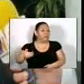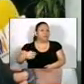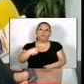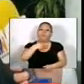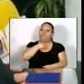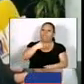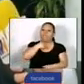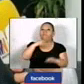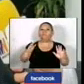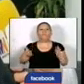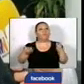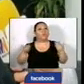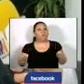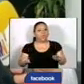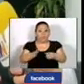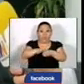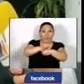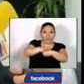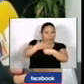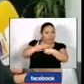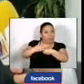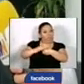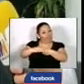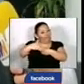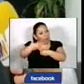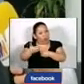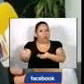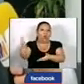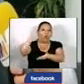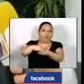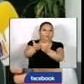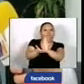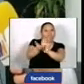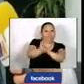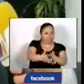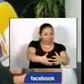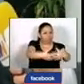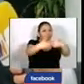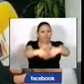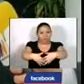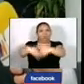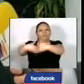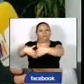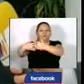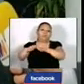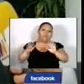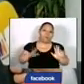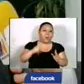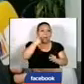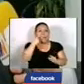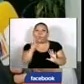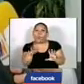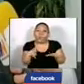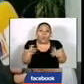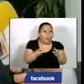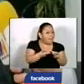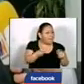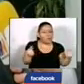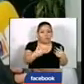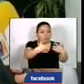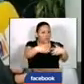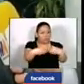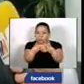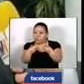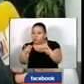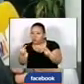estamos en un año post pandemia donde hay que volver a reactivar las empresas, pero hay que buscar cómo en cada empresa se puede ir